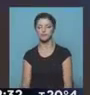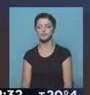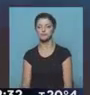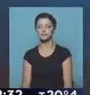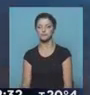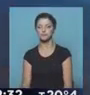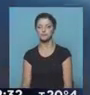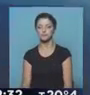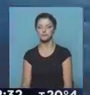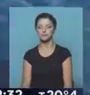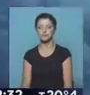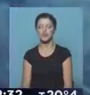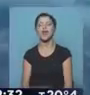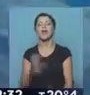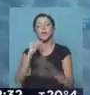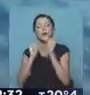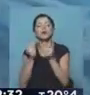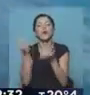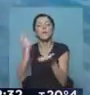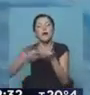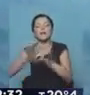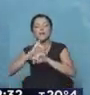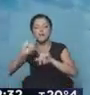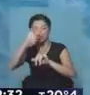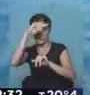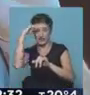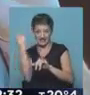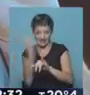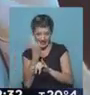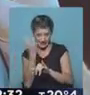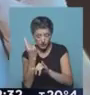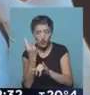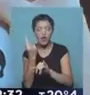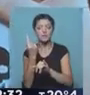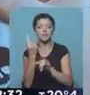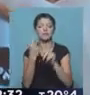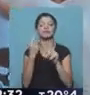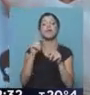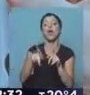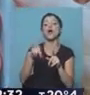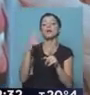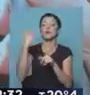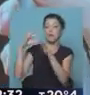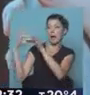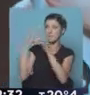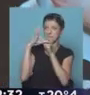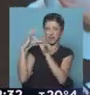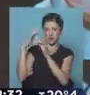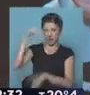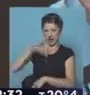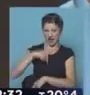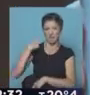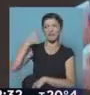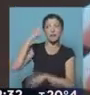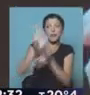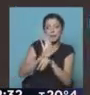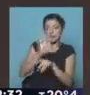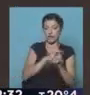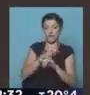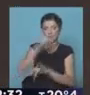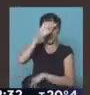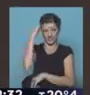Cada vez hay más noticias internacionales y menos noticias extranjeras. Es decir, cada vez las noticias nos tocan más o nos llegan más de cerca. Una de ellas